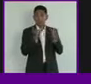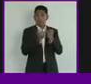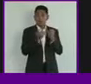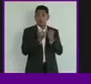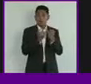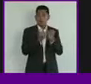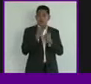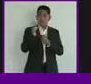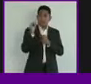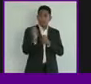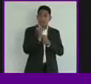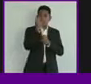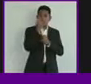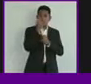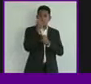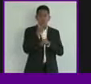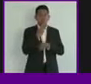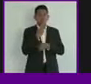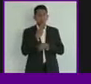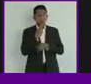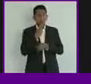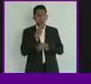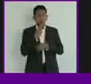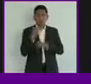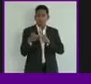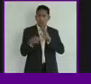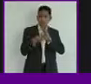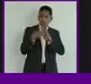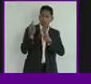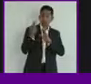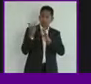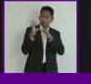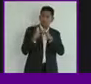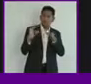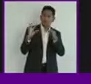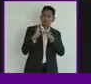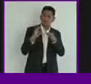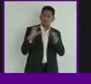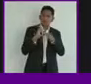eje fundamental, como factores de desarrollo de conocimiento, por ejemplo.